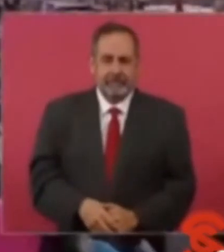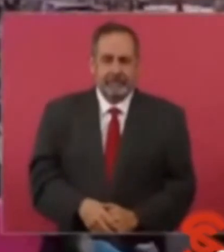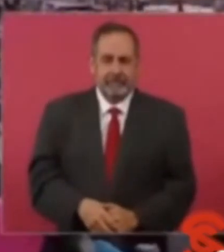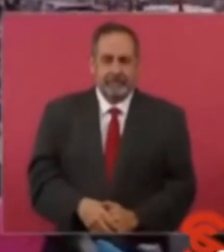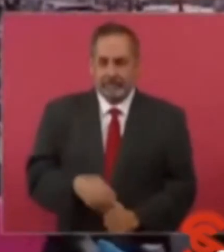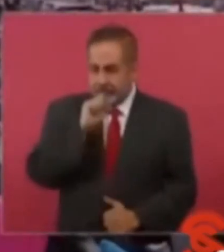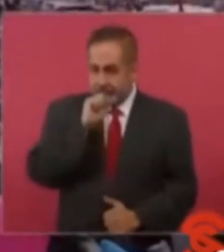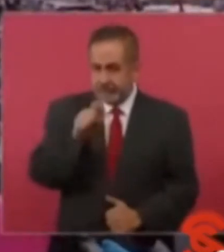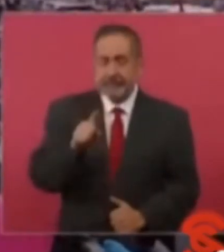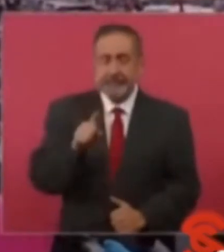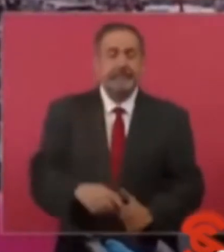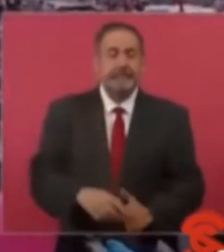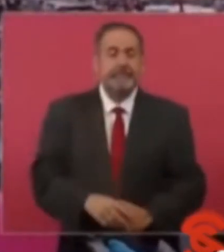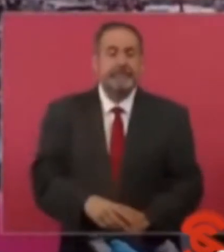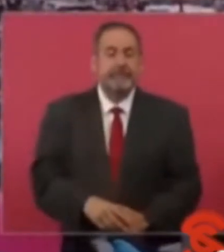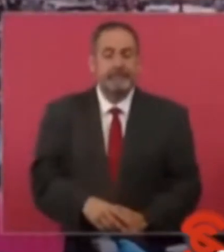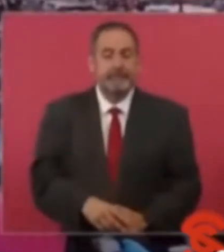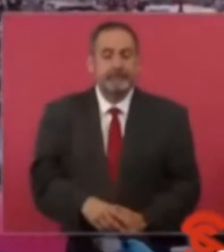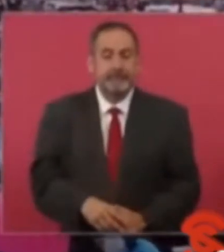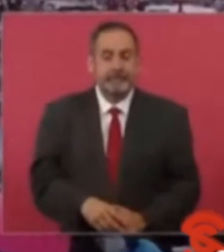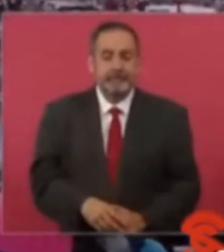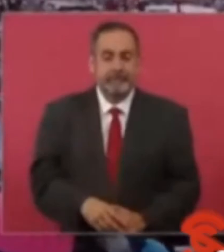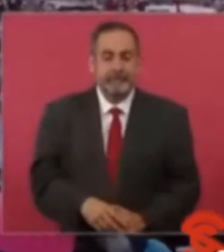Pero también